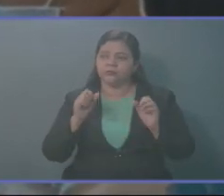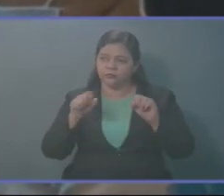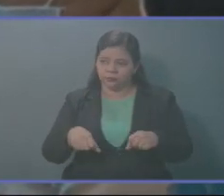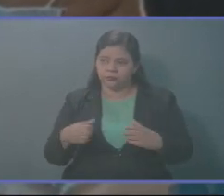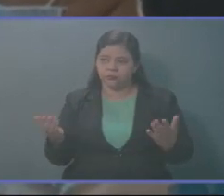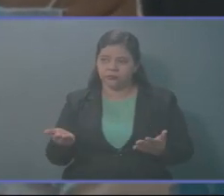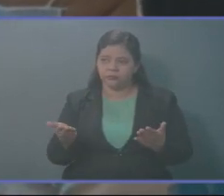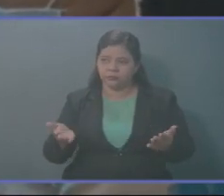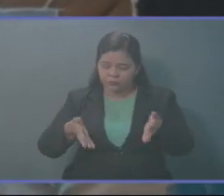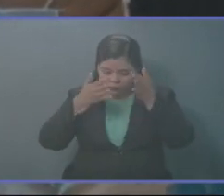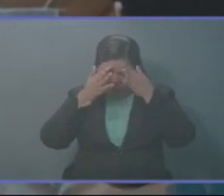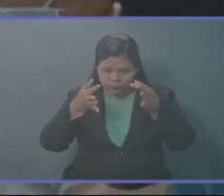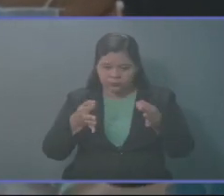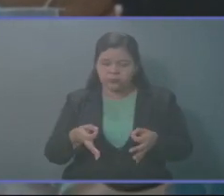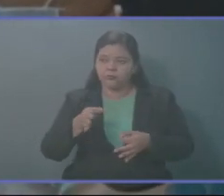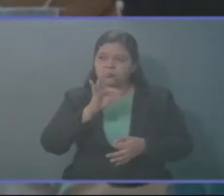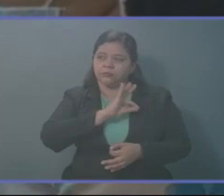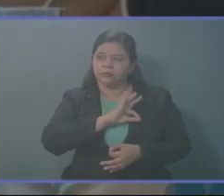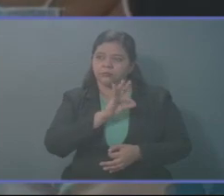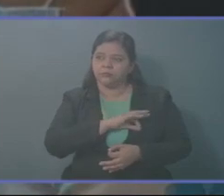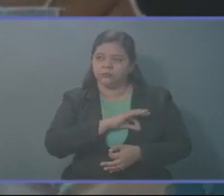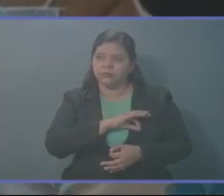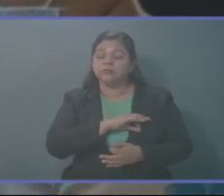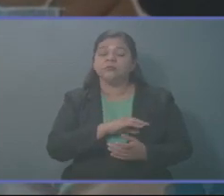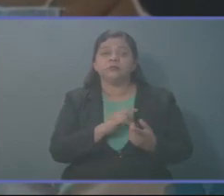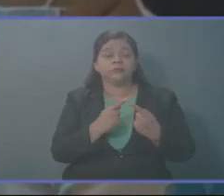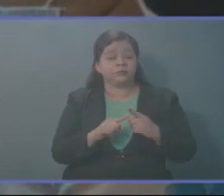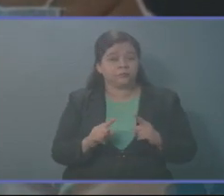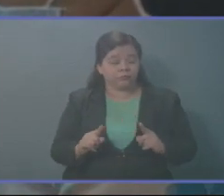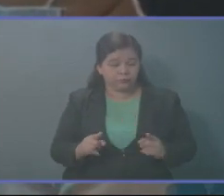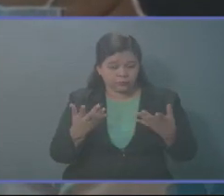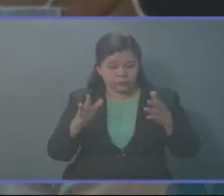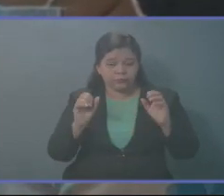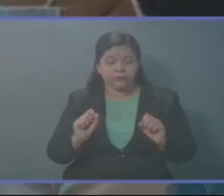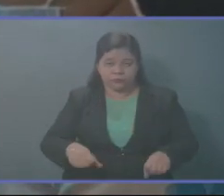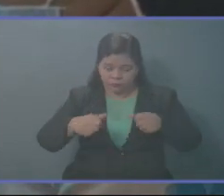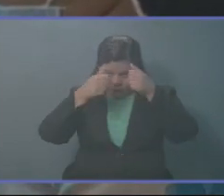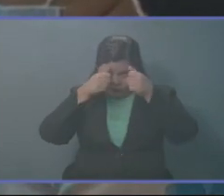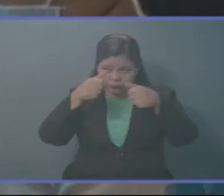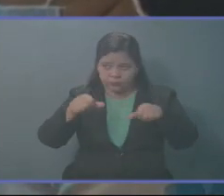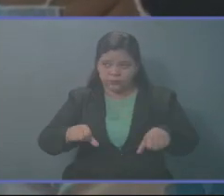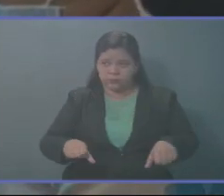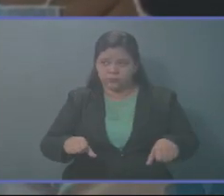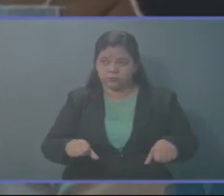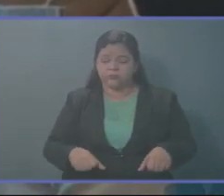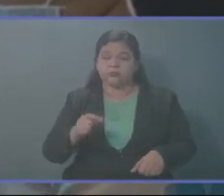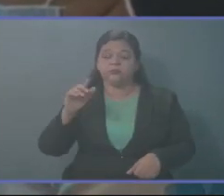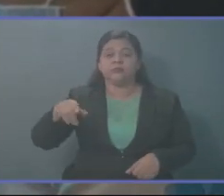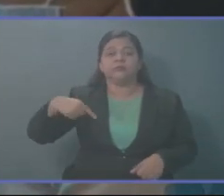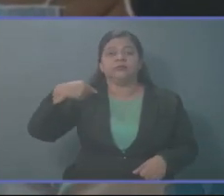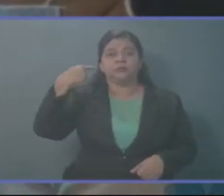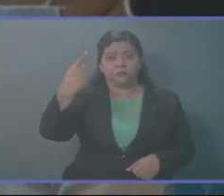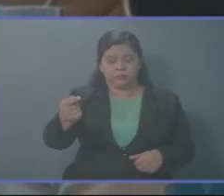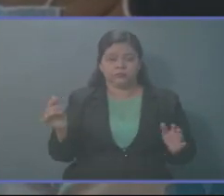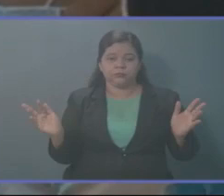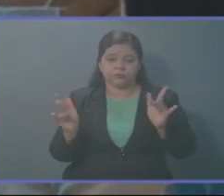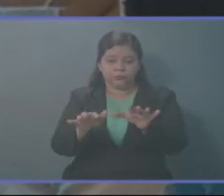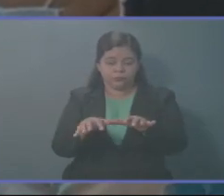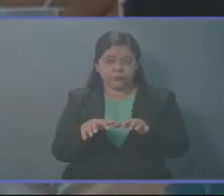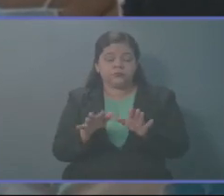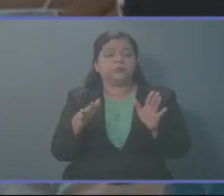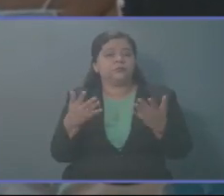un dictamen favorable y que esto pueda ser aprobado en la próxima sesión plenaria,